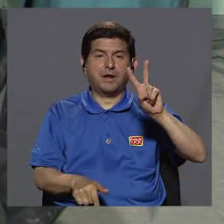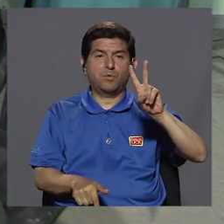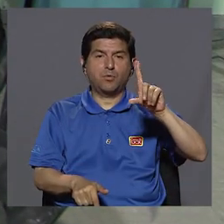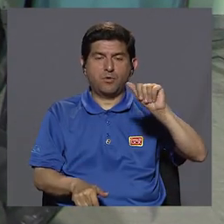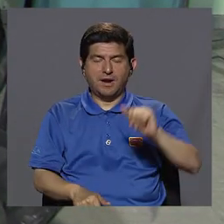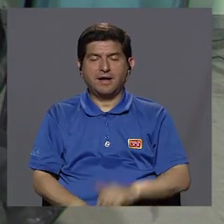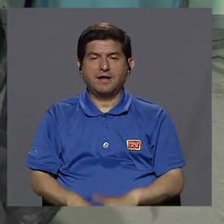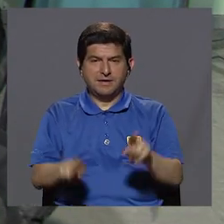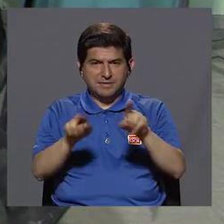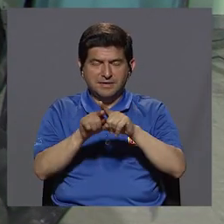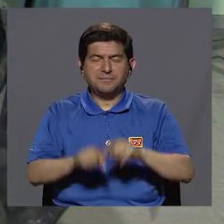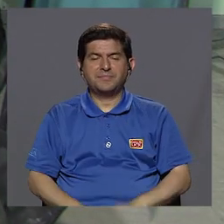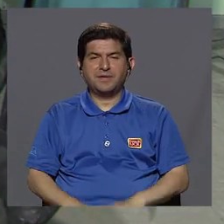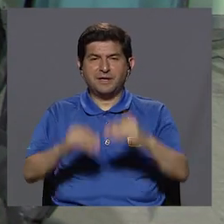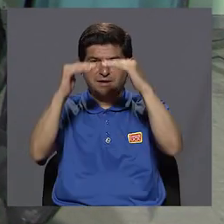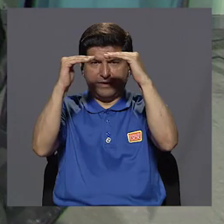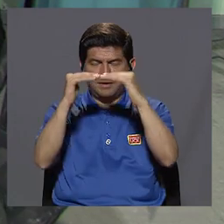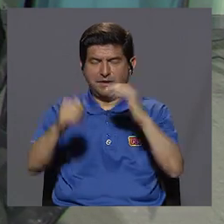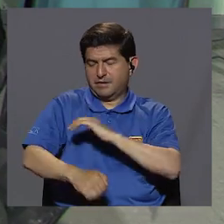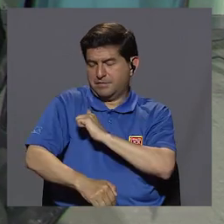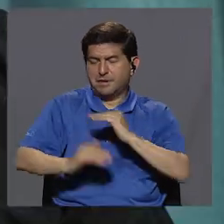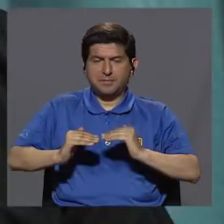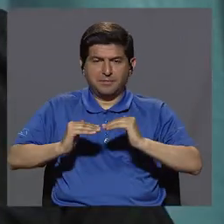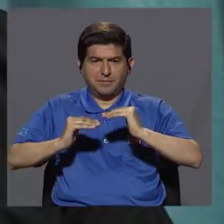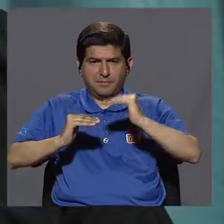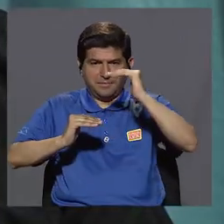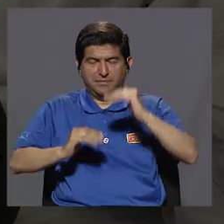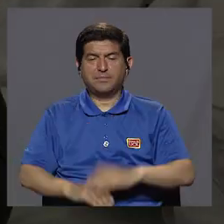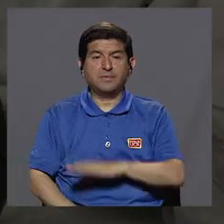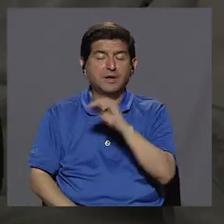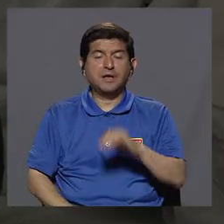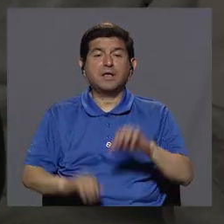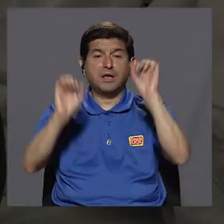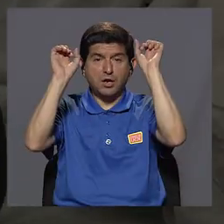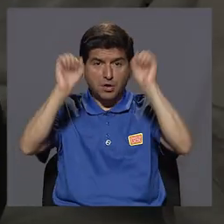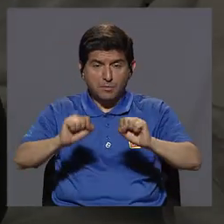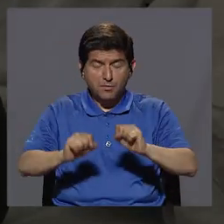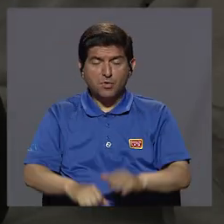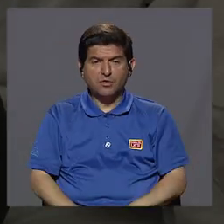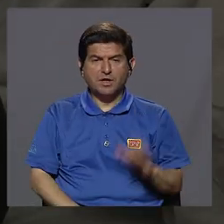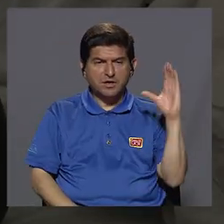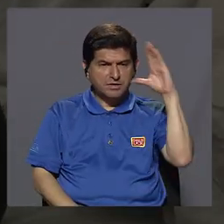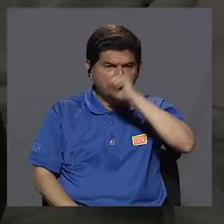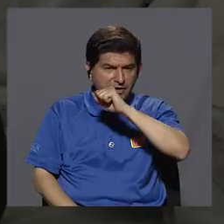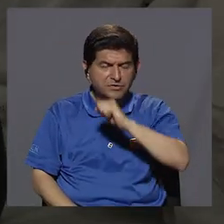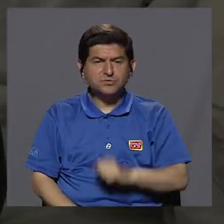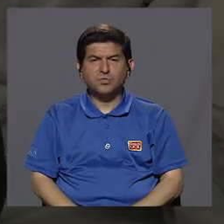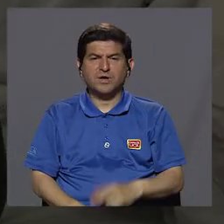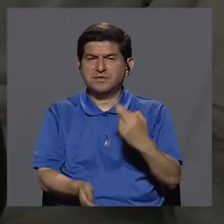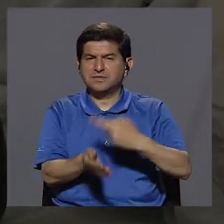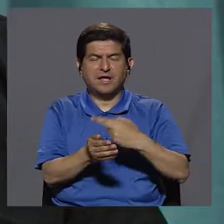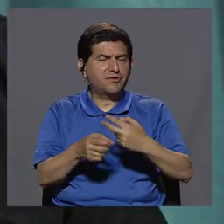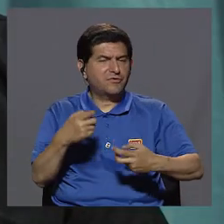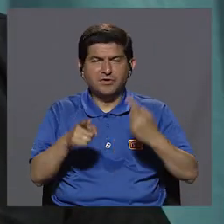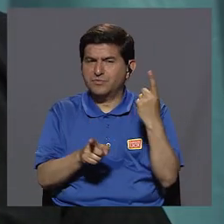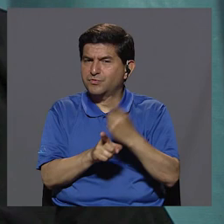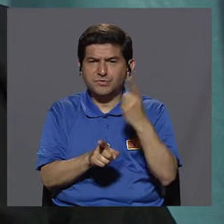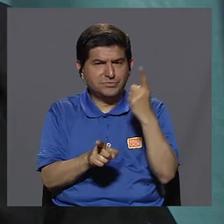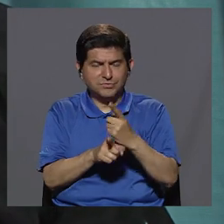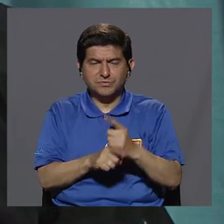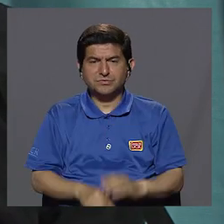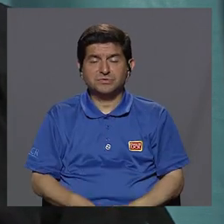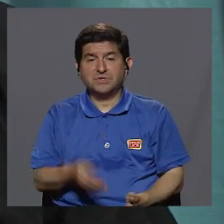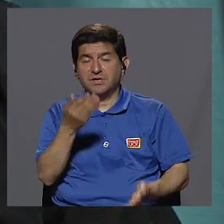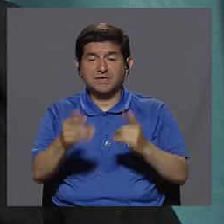la presión arterial verdad o eventualmente poder desencadenar arritmias como tales que pueden ser arritmias